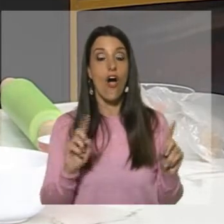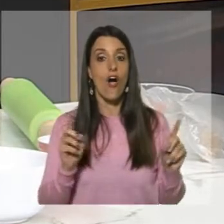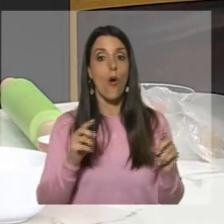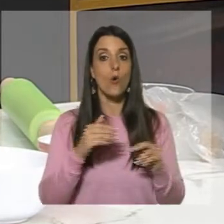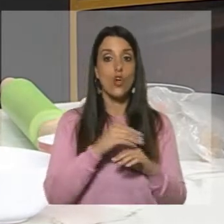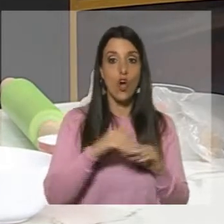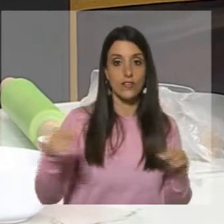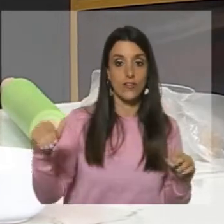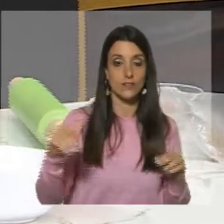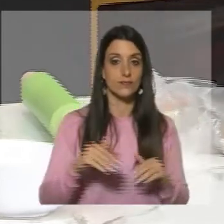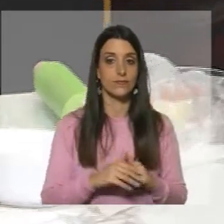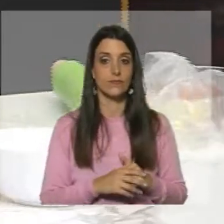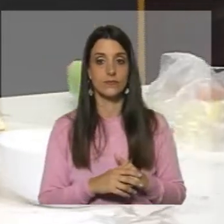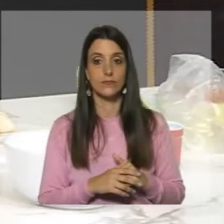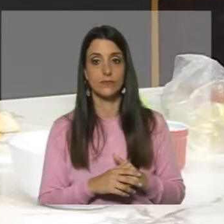a cortar.